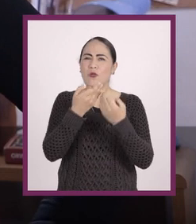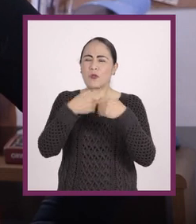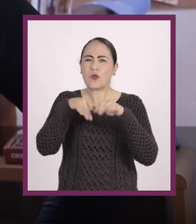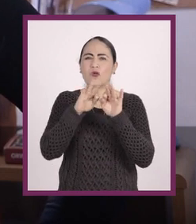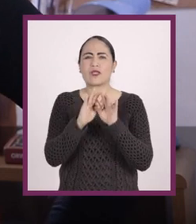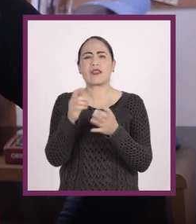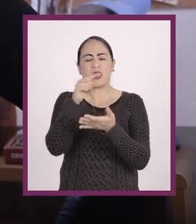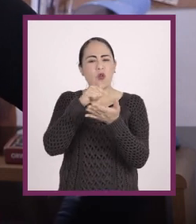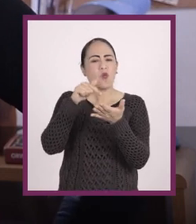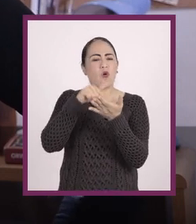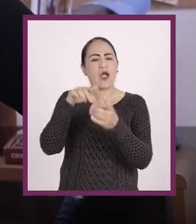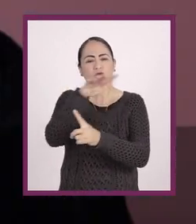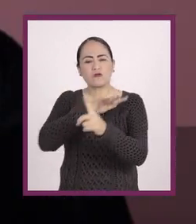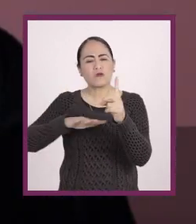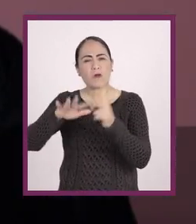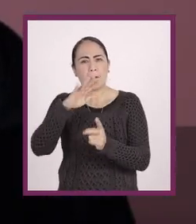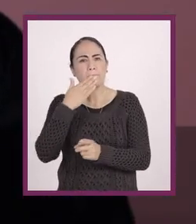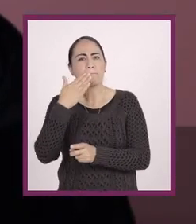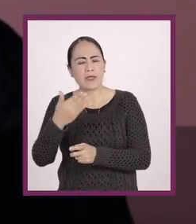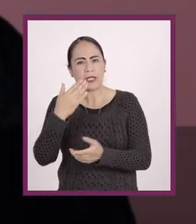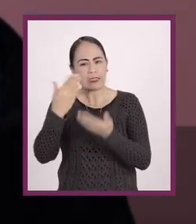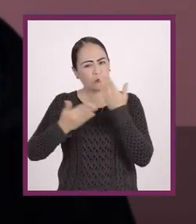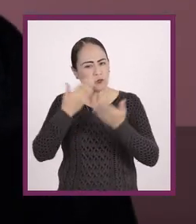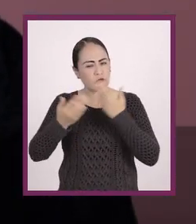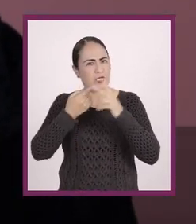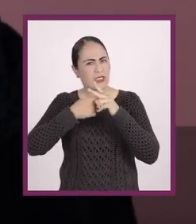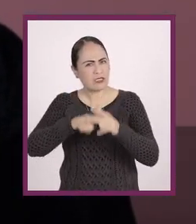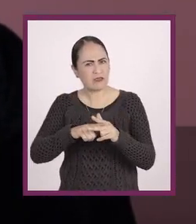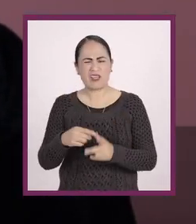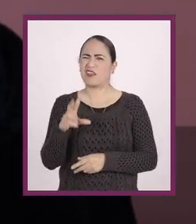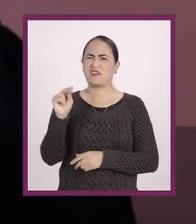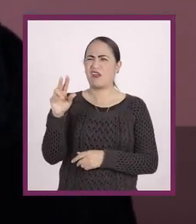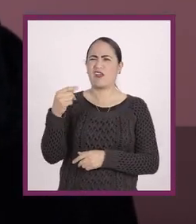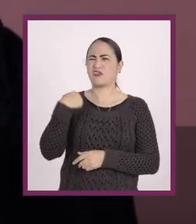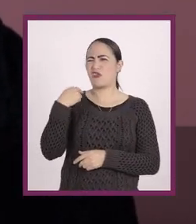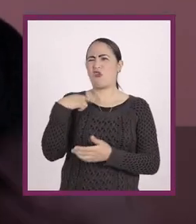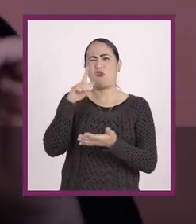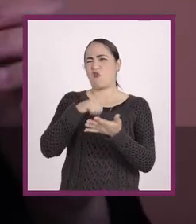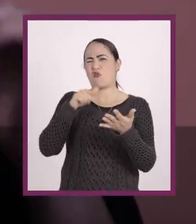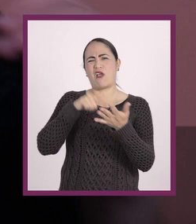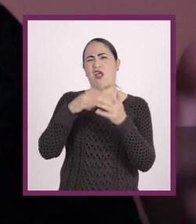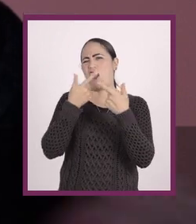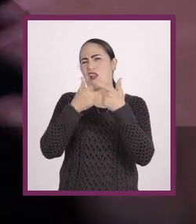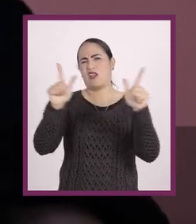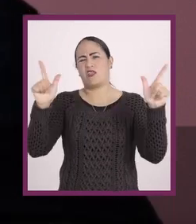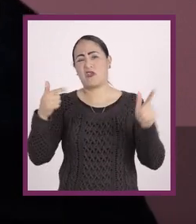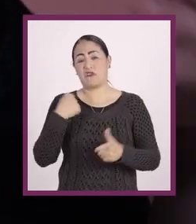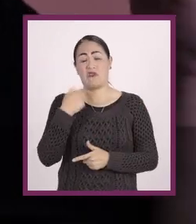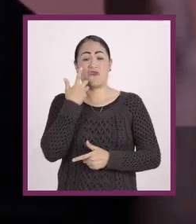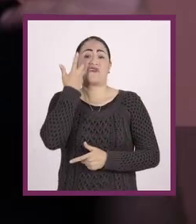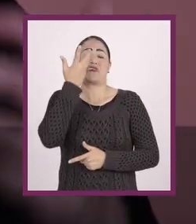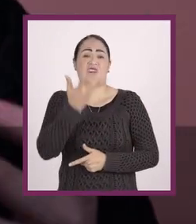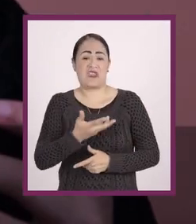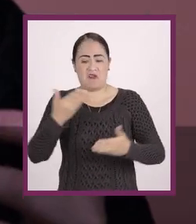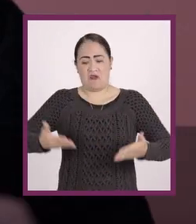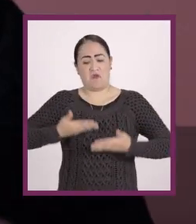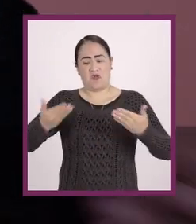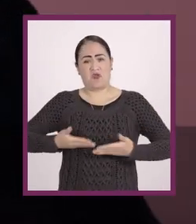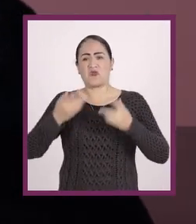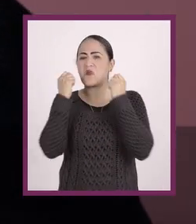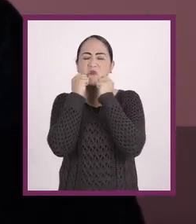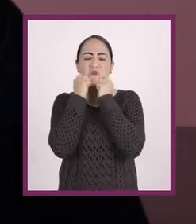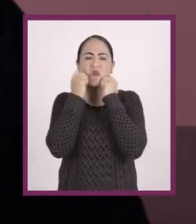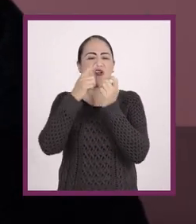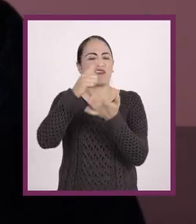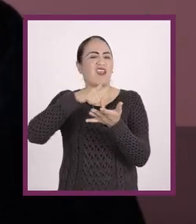de crear un buen ambiente de estudio yo digo que cualquier lugar es bueno para estudiar digo cuando uno quiere y tiene las ganas lo